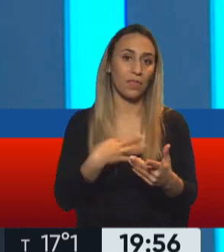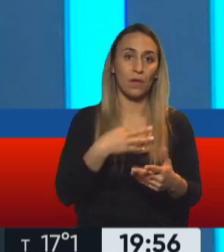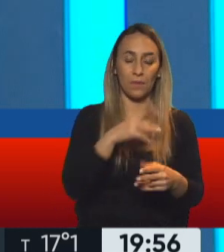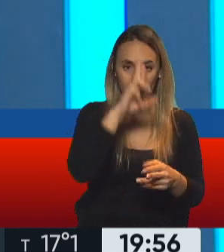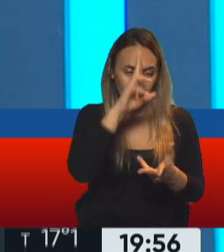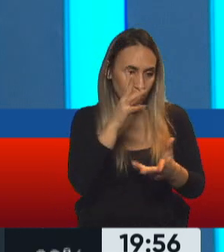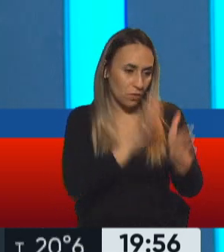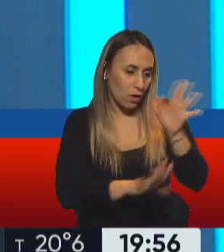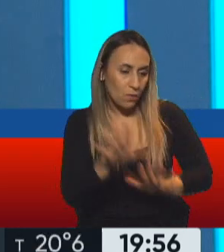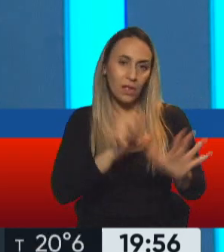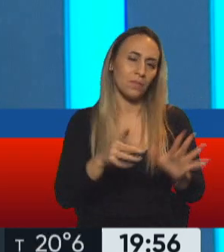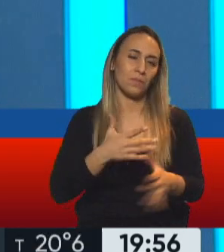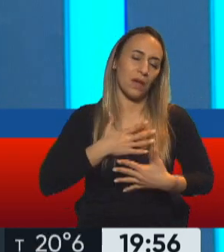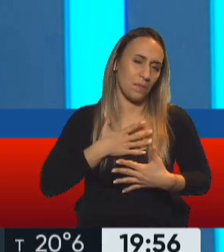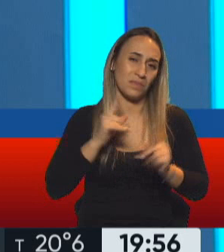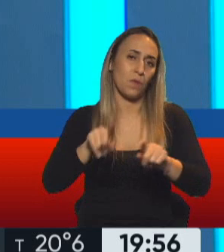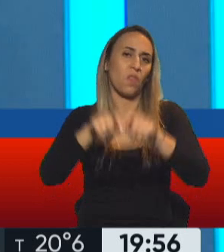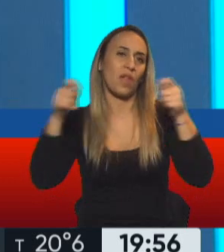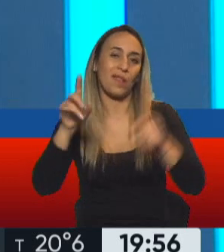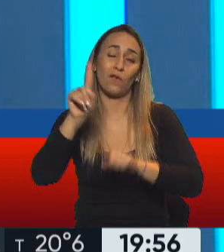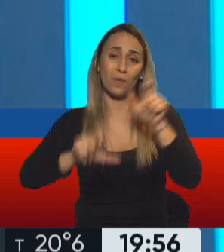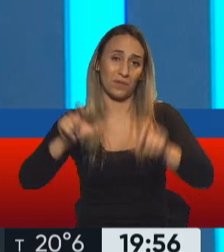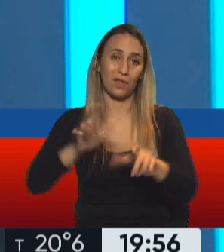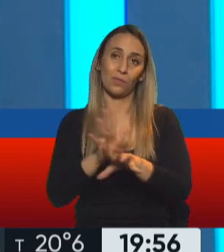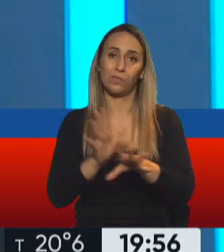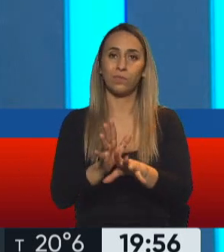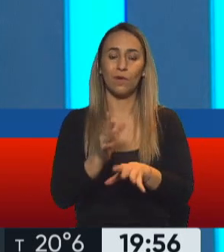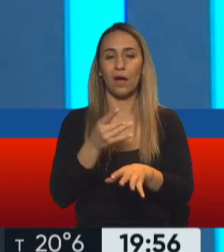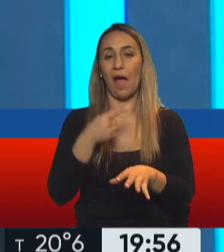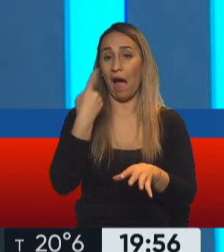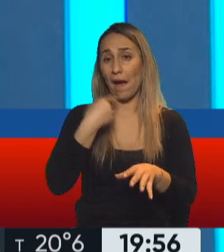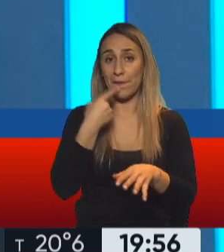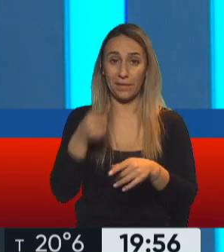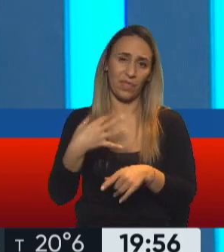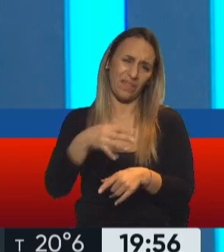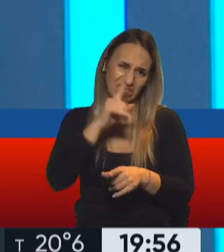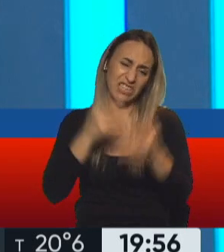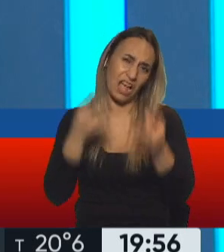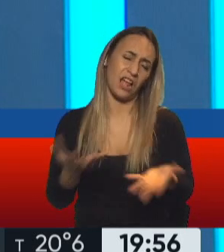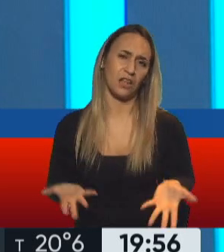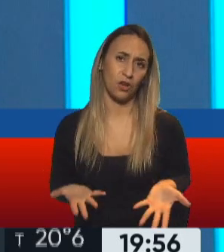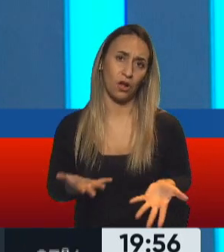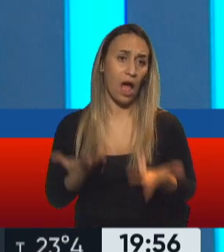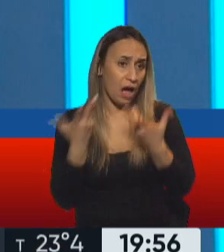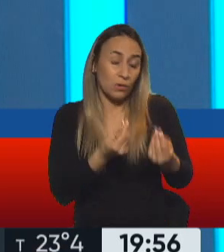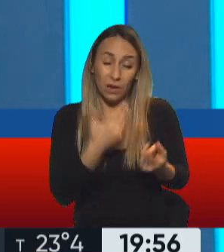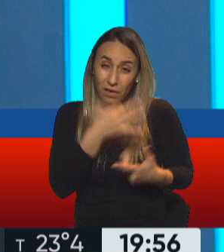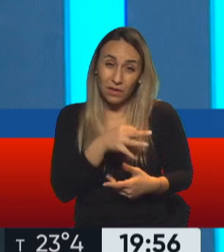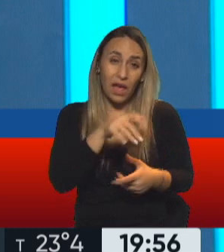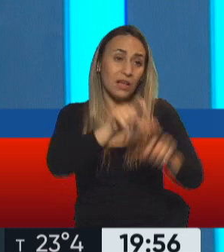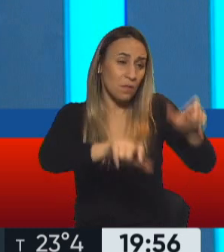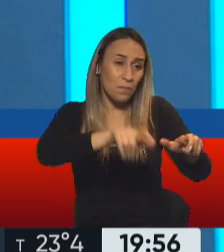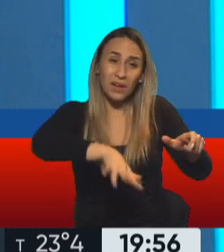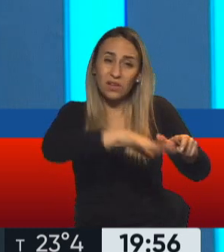yo creo que las tapas de los diarios y algunos opinólogos deberían ser más serios y ayudar, porque la población está pasando ya mucho